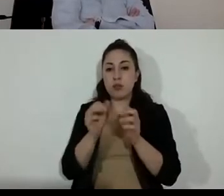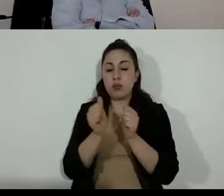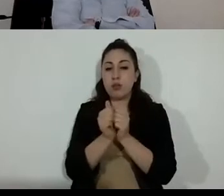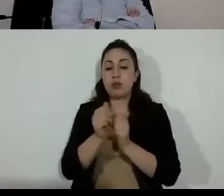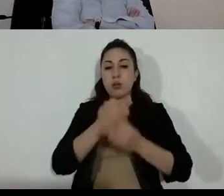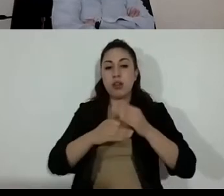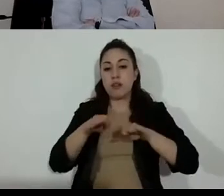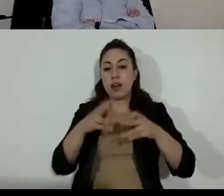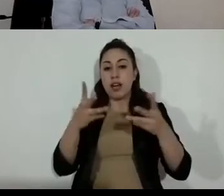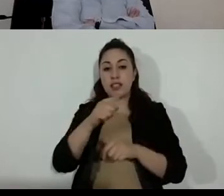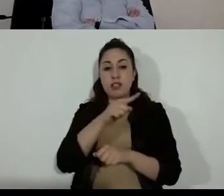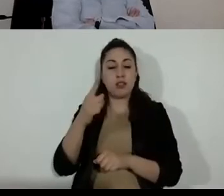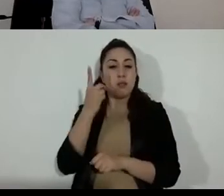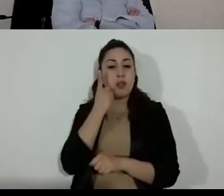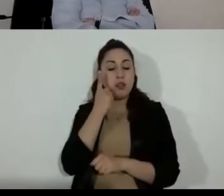legislativo